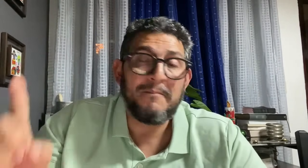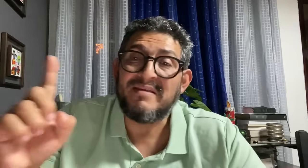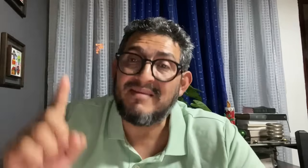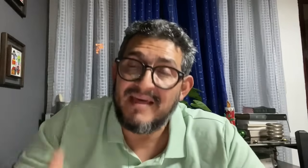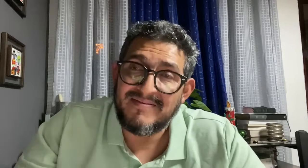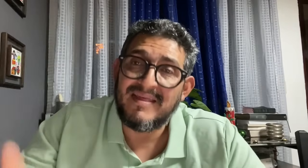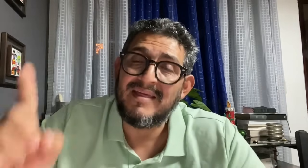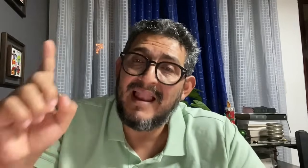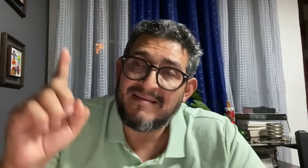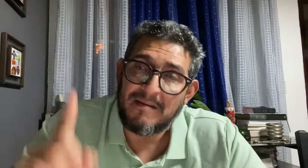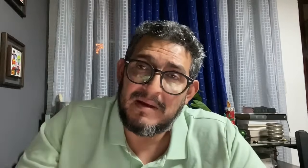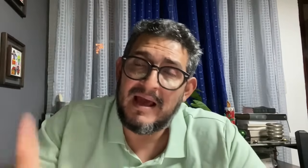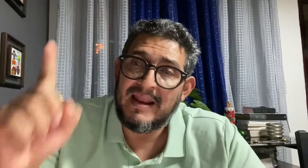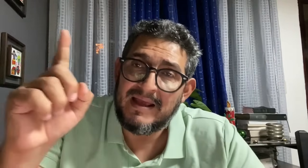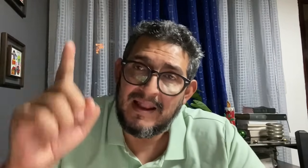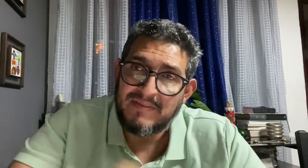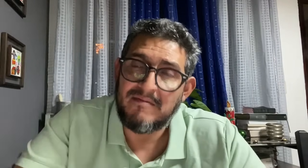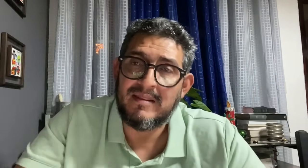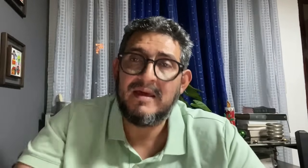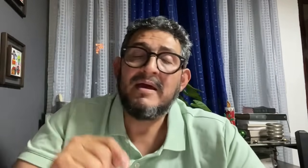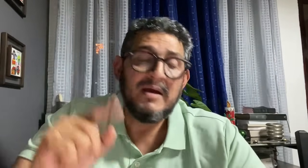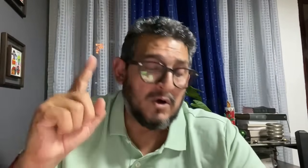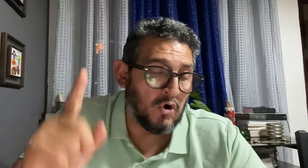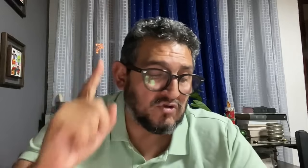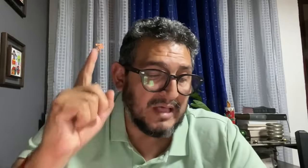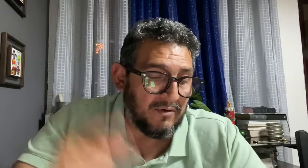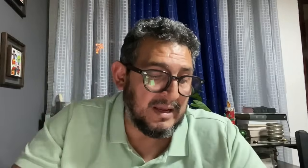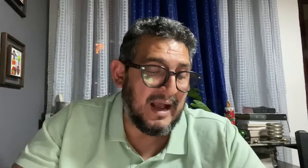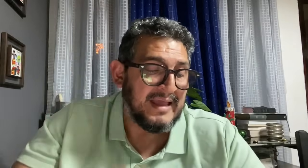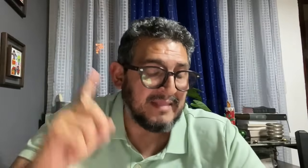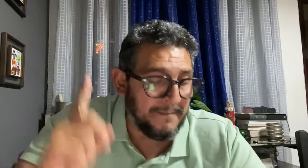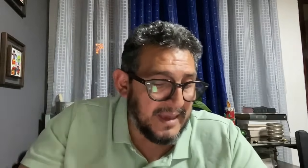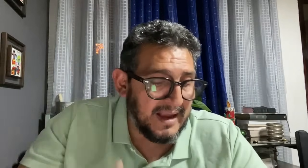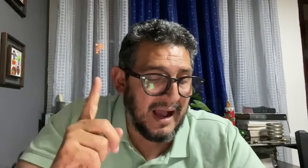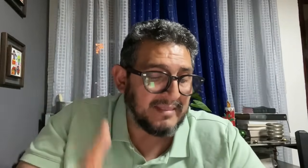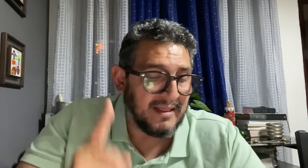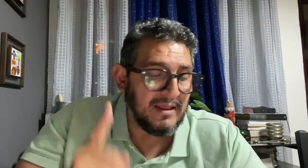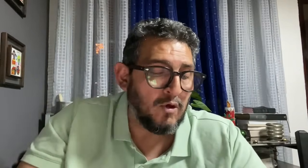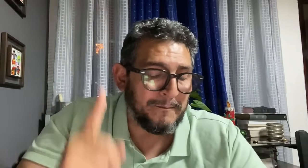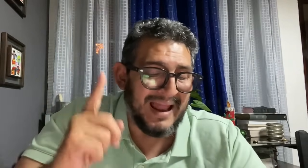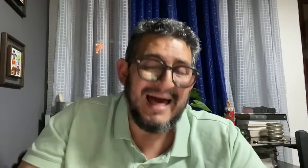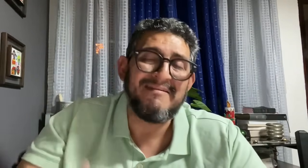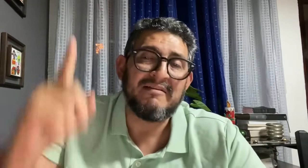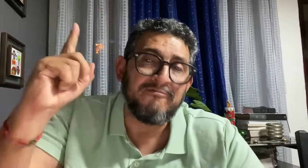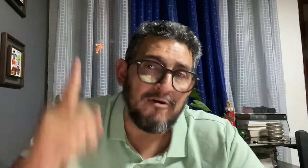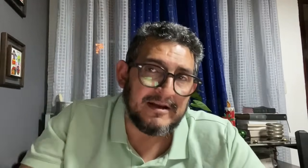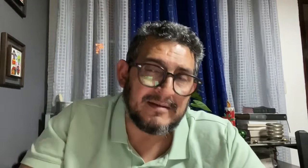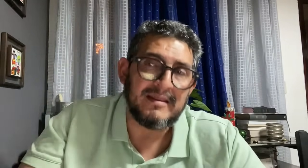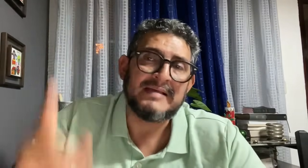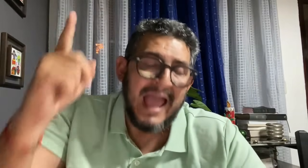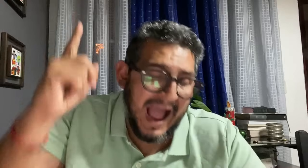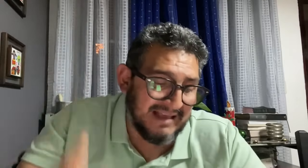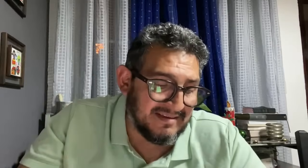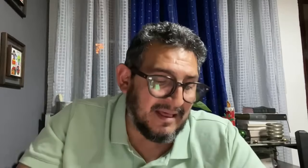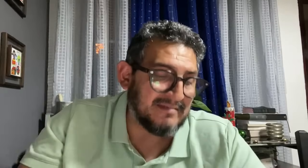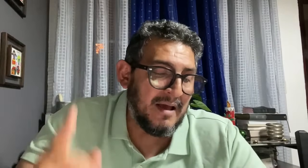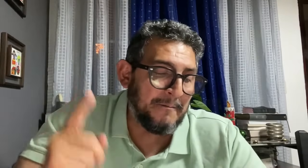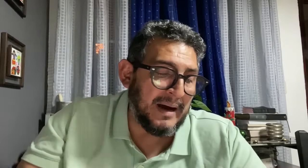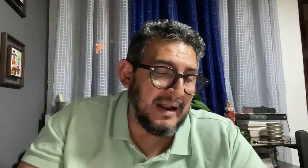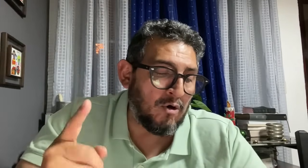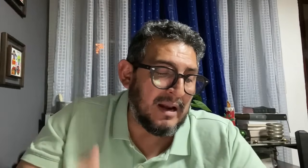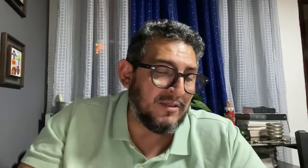es el presidente de la Asamblea Legislativa de Costa Rica y también ha tenido palabras fuertes,